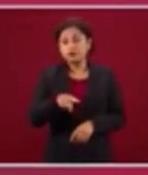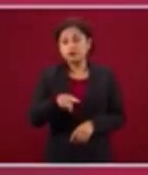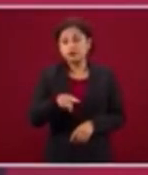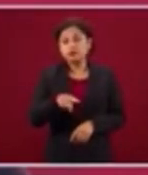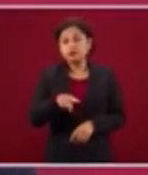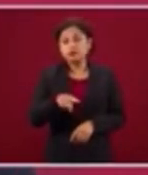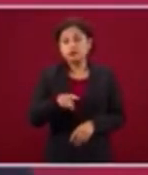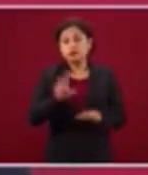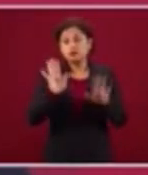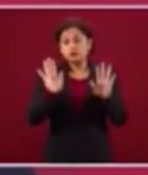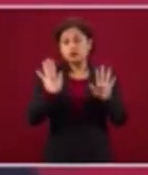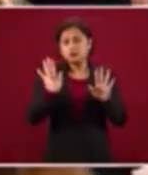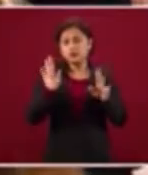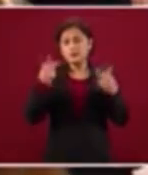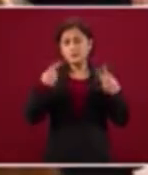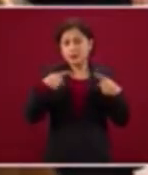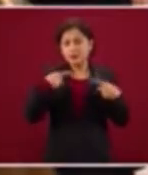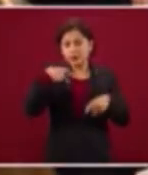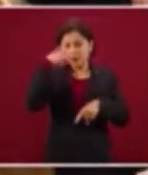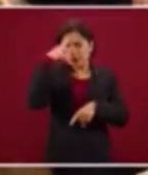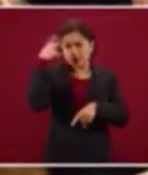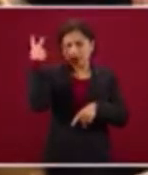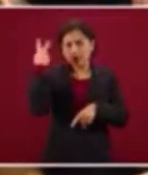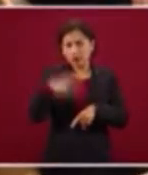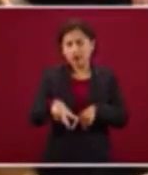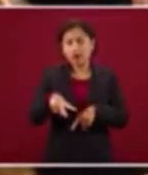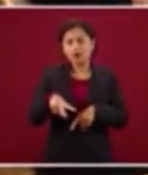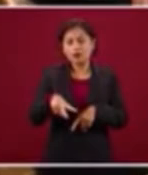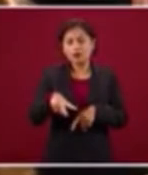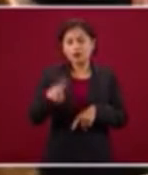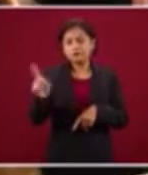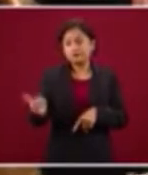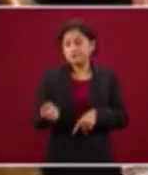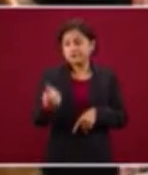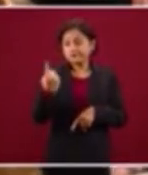un mexicano, un trabajador,